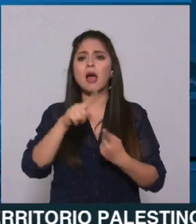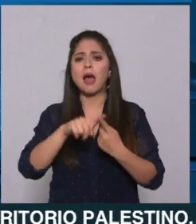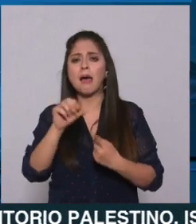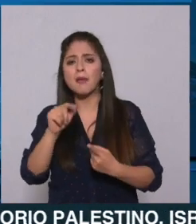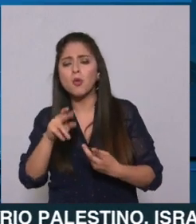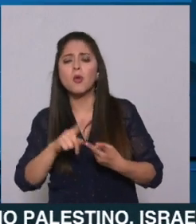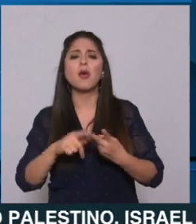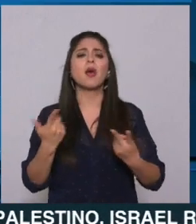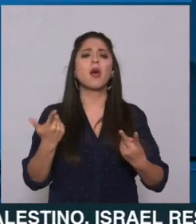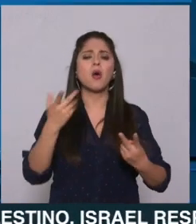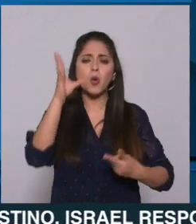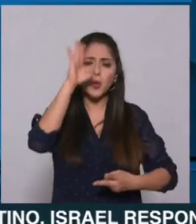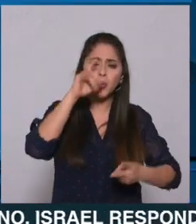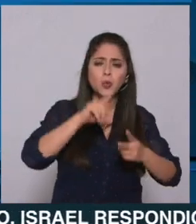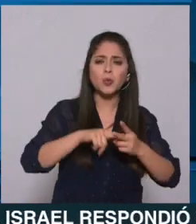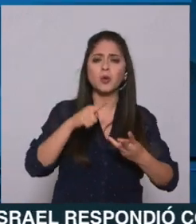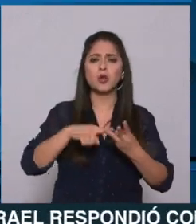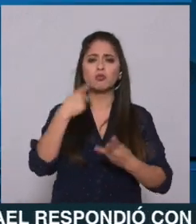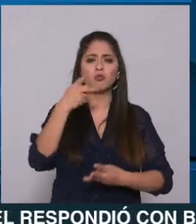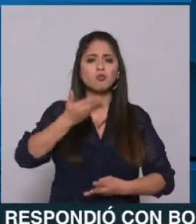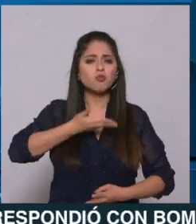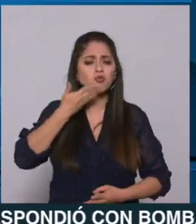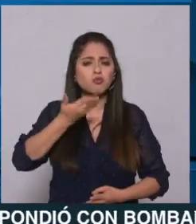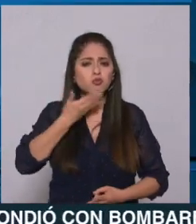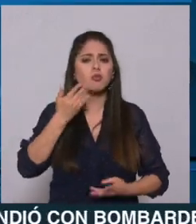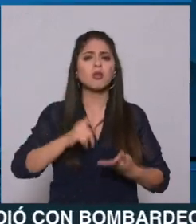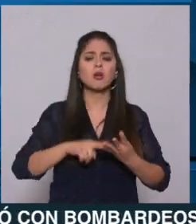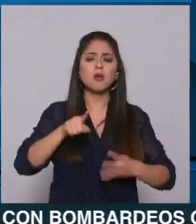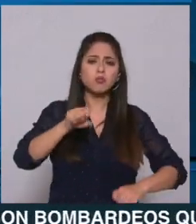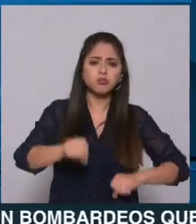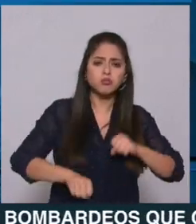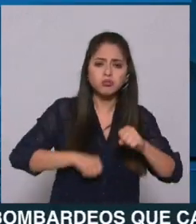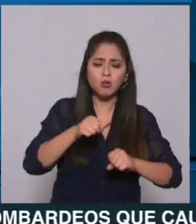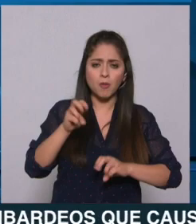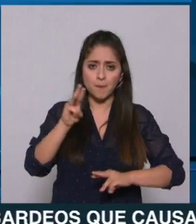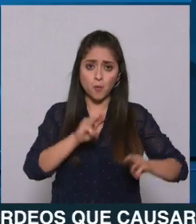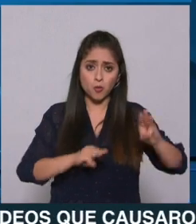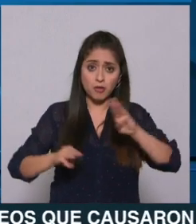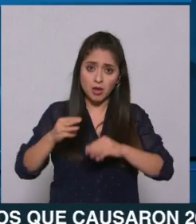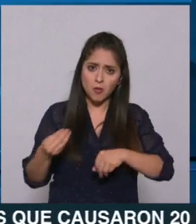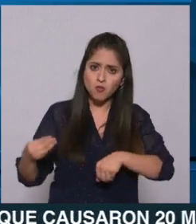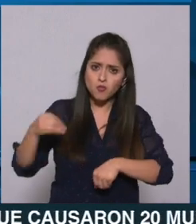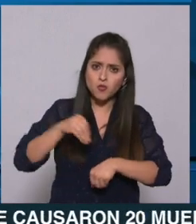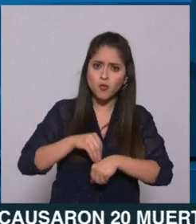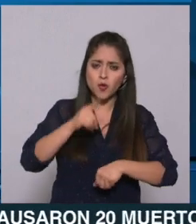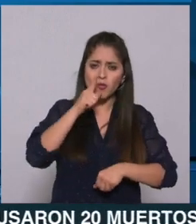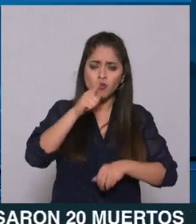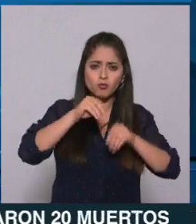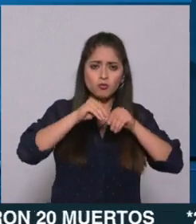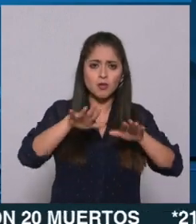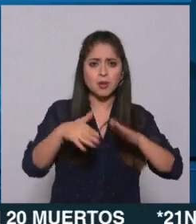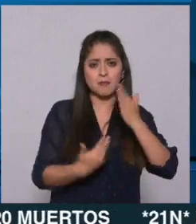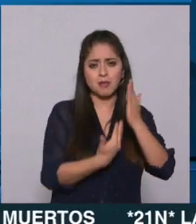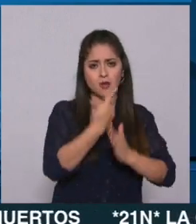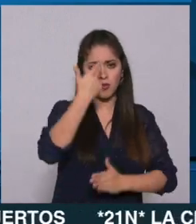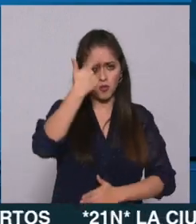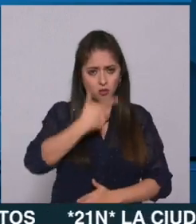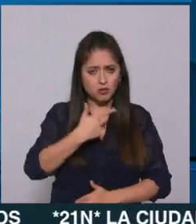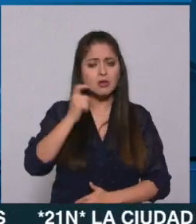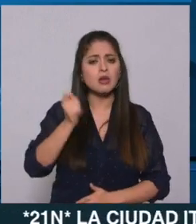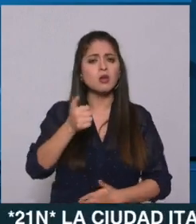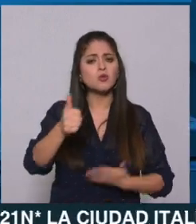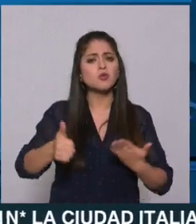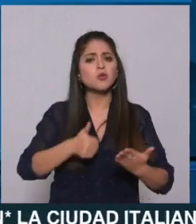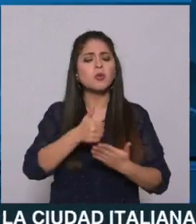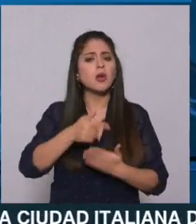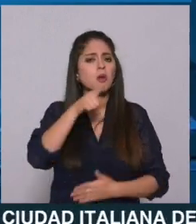cultura, tradiciones, la oportunidad de recorrer una ruta ciclista de montaña completamente iluminada de día y de noche, en una ciudad porfiriana la cual pues